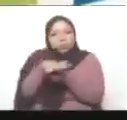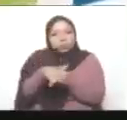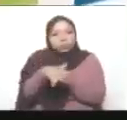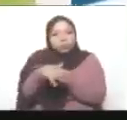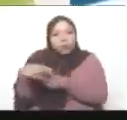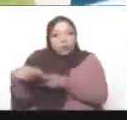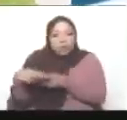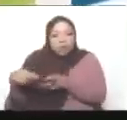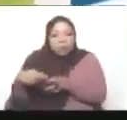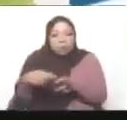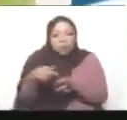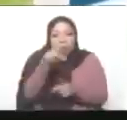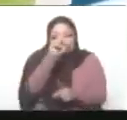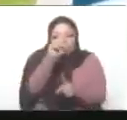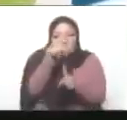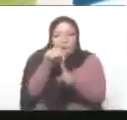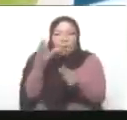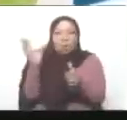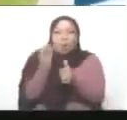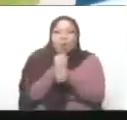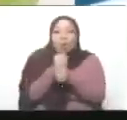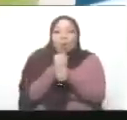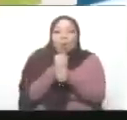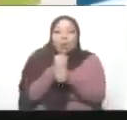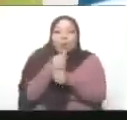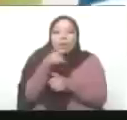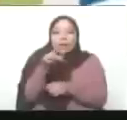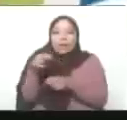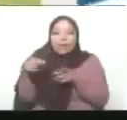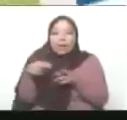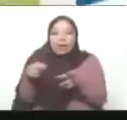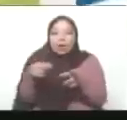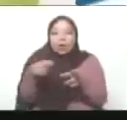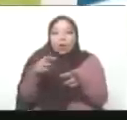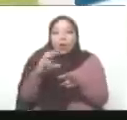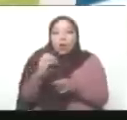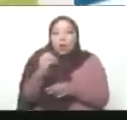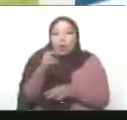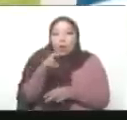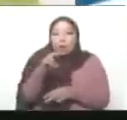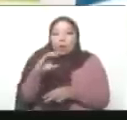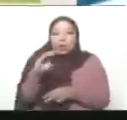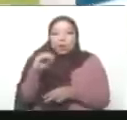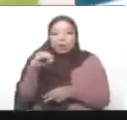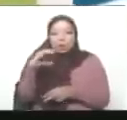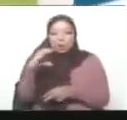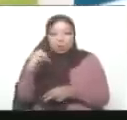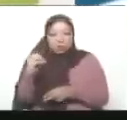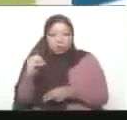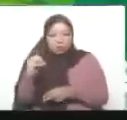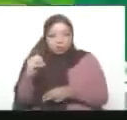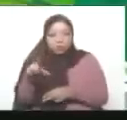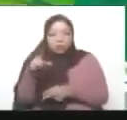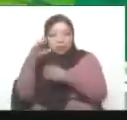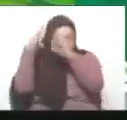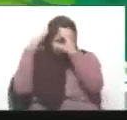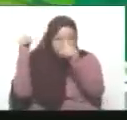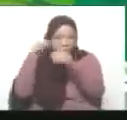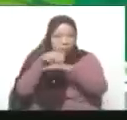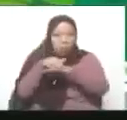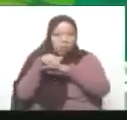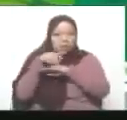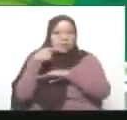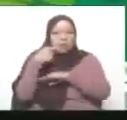el objetivo era tomar la boca del Orinoco porque dicen informes de la diplomacia y la inteligencia